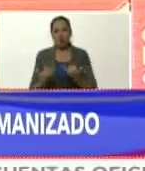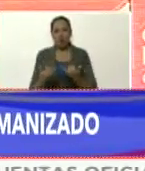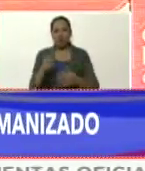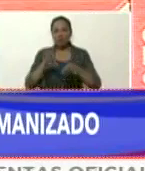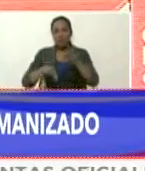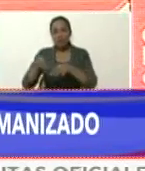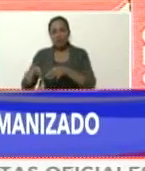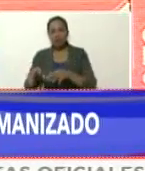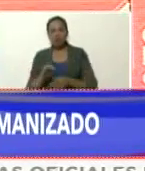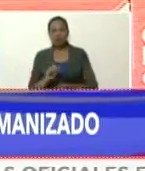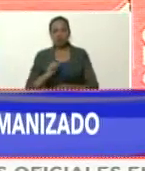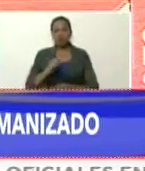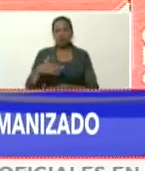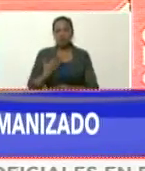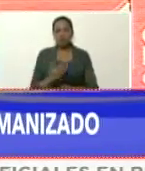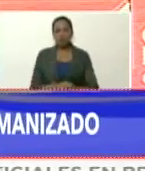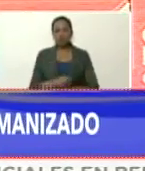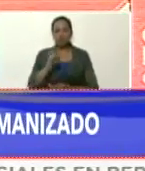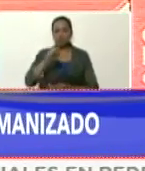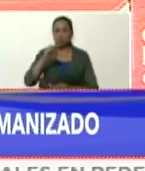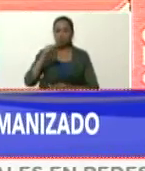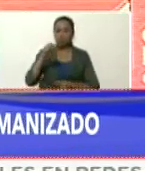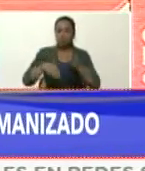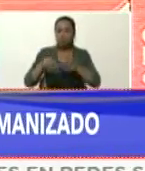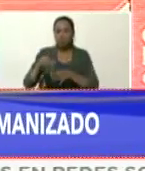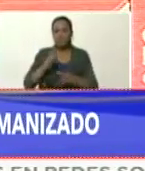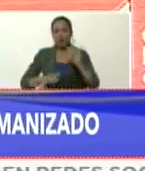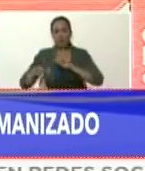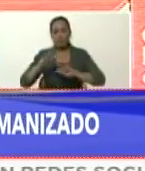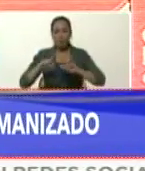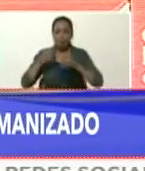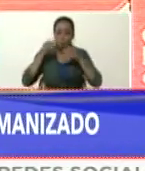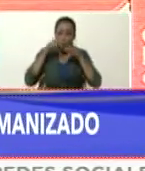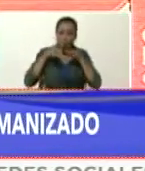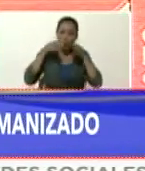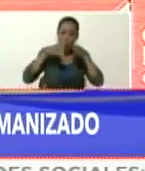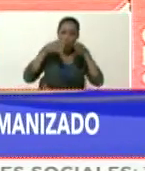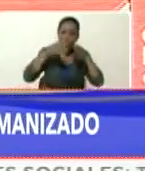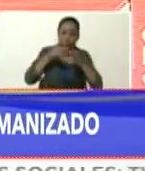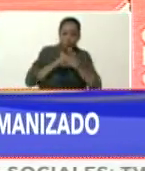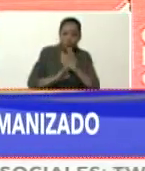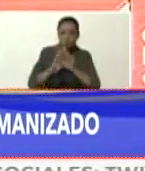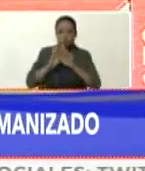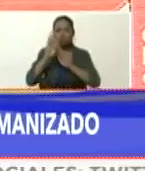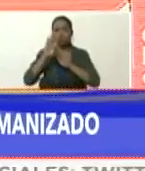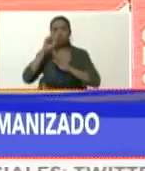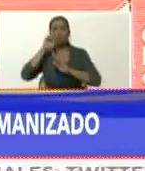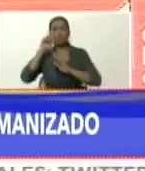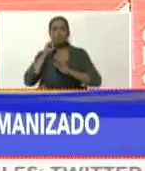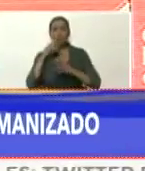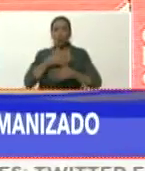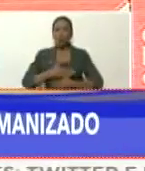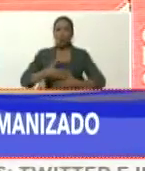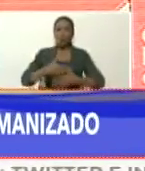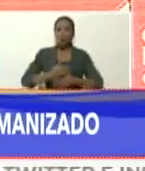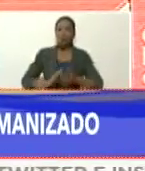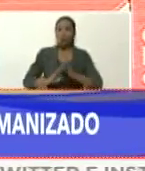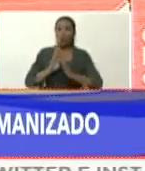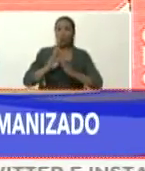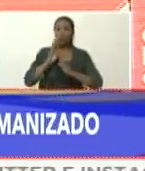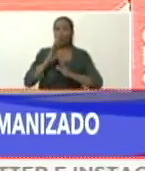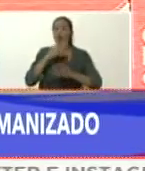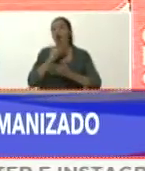sembrando. Si usted siembra amor en el niño, en la niña, desde su vientre, si usted le